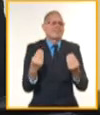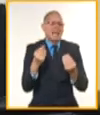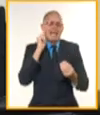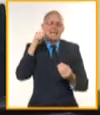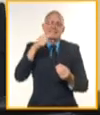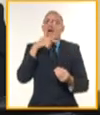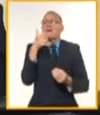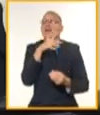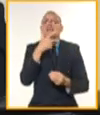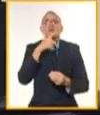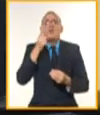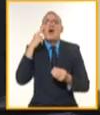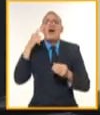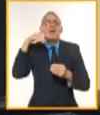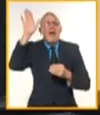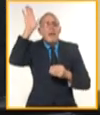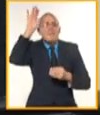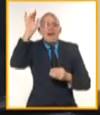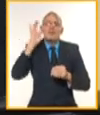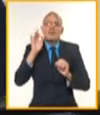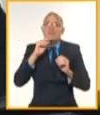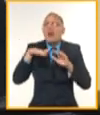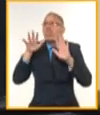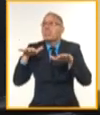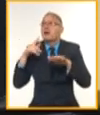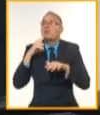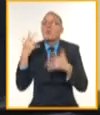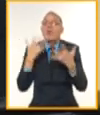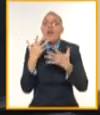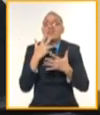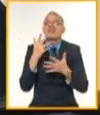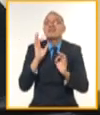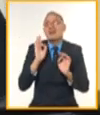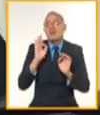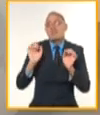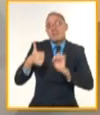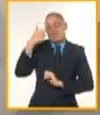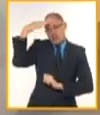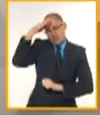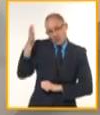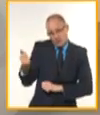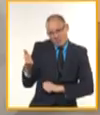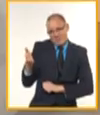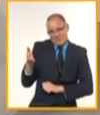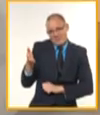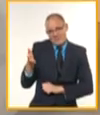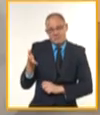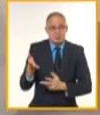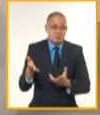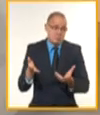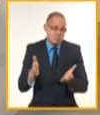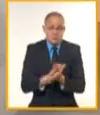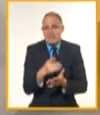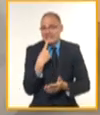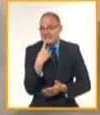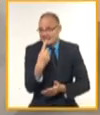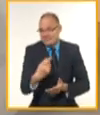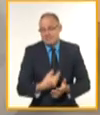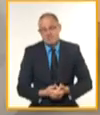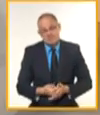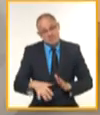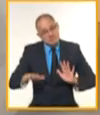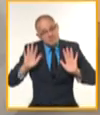de Cuba ni nos importa mucho. Comencé por ahí diciéndote que ya eso no tiene por supuesto que extrañar, que no hay que